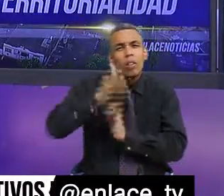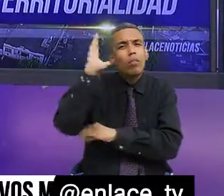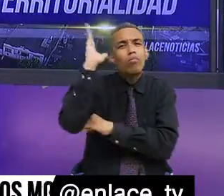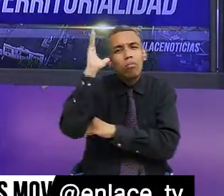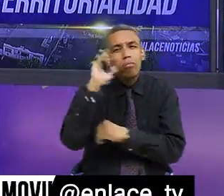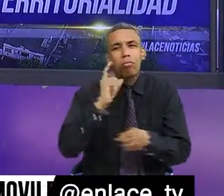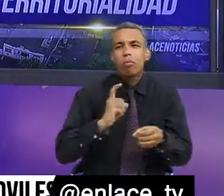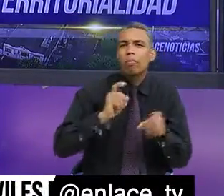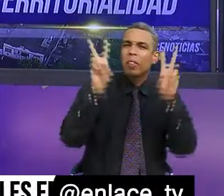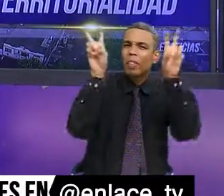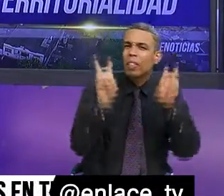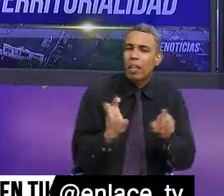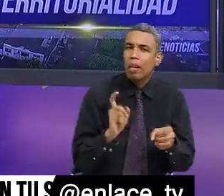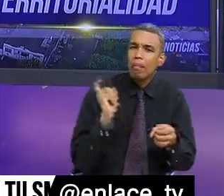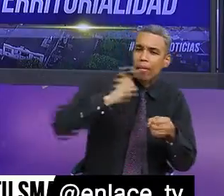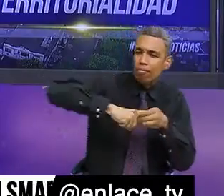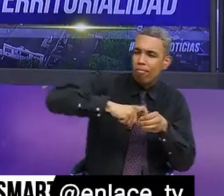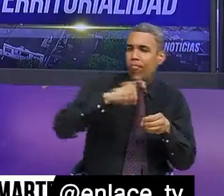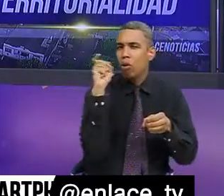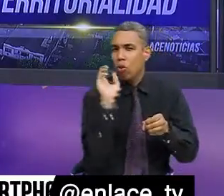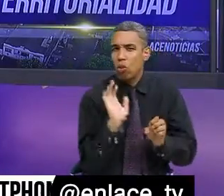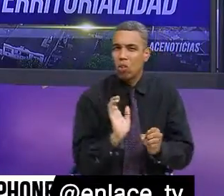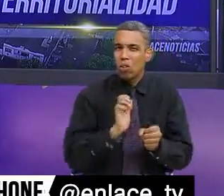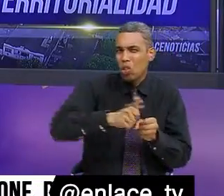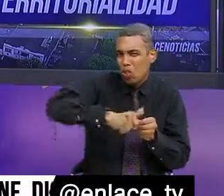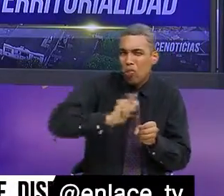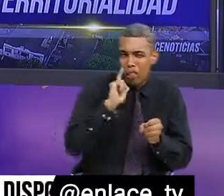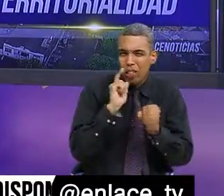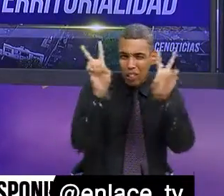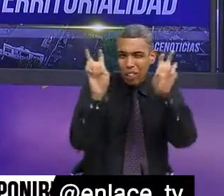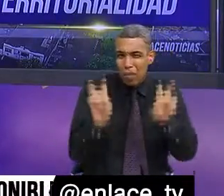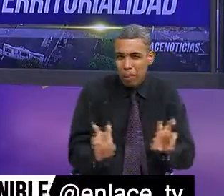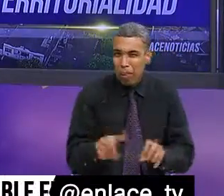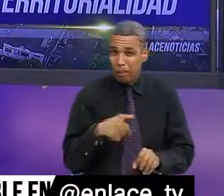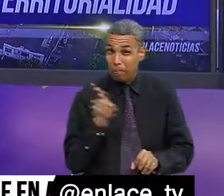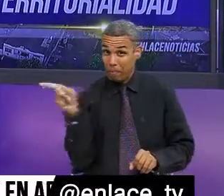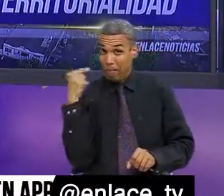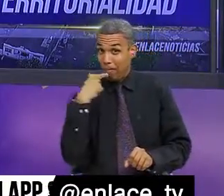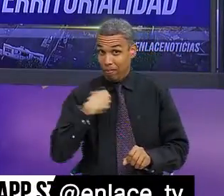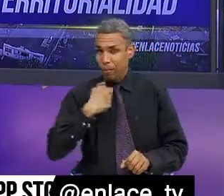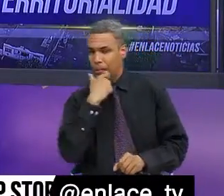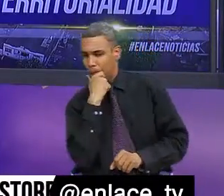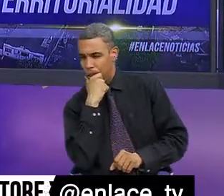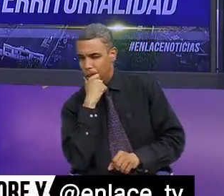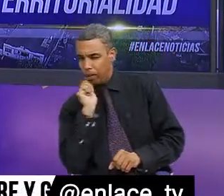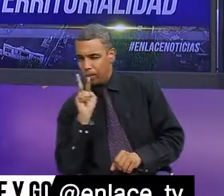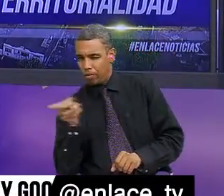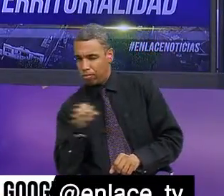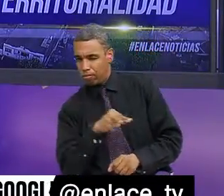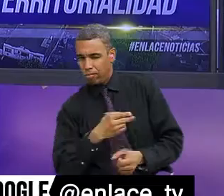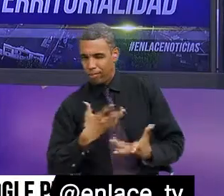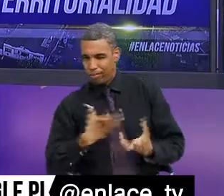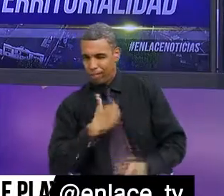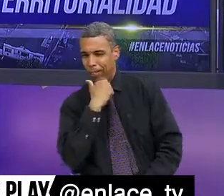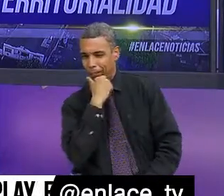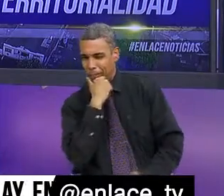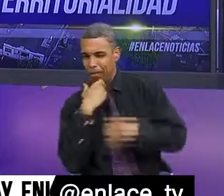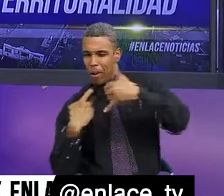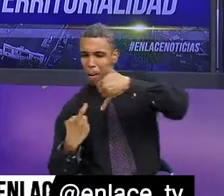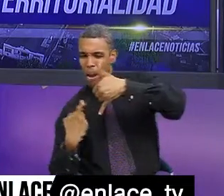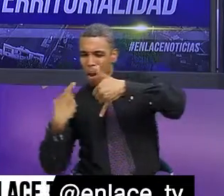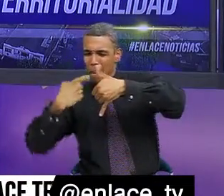Hidrocarburos, realizado en Barranca Bermeja, aseguró que tienen en la mira las ciudades donde se solicita el certificado de territorialidad para acceder a